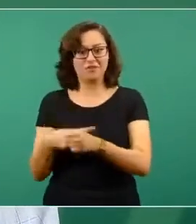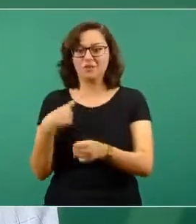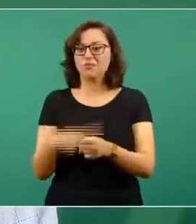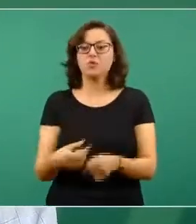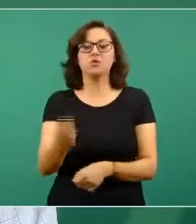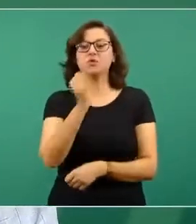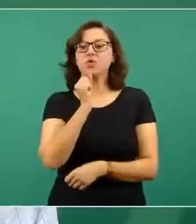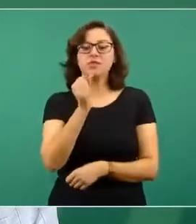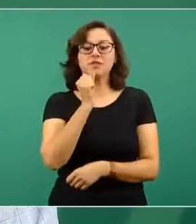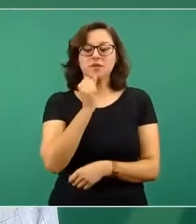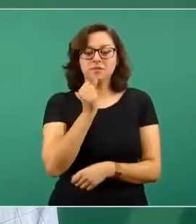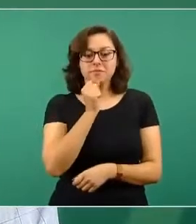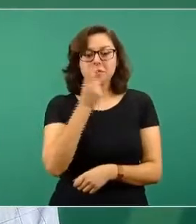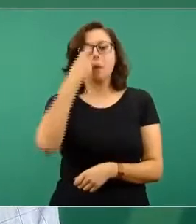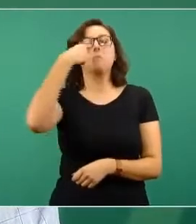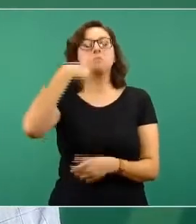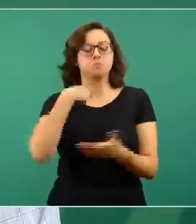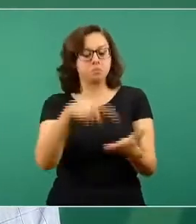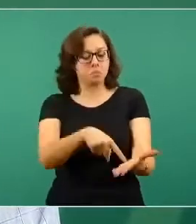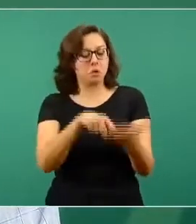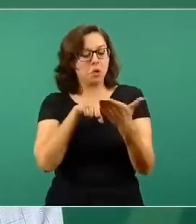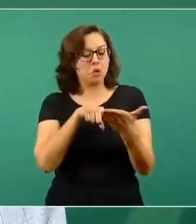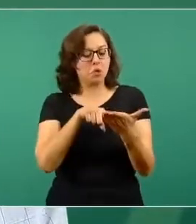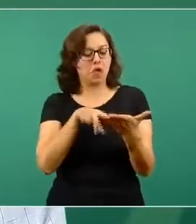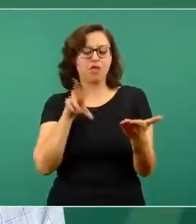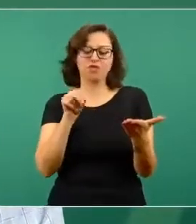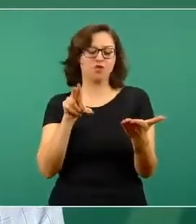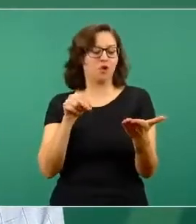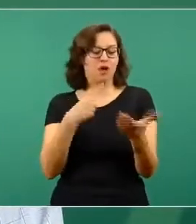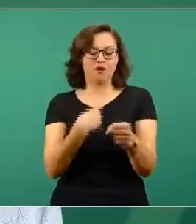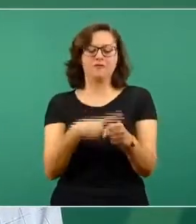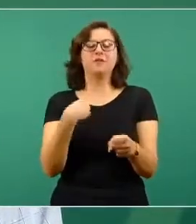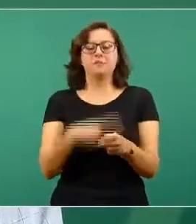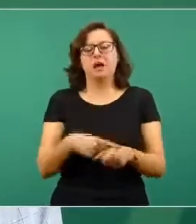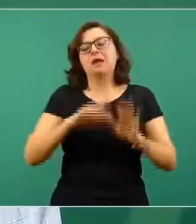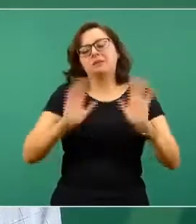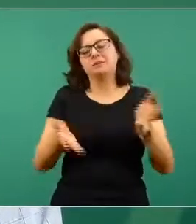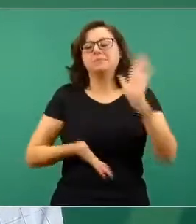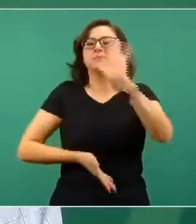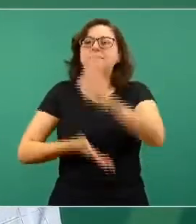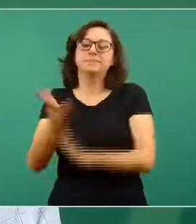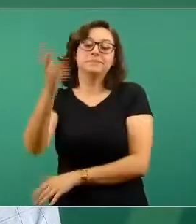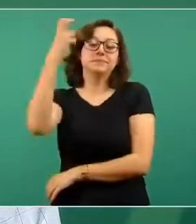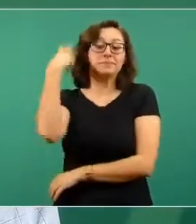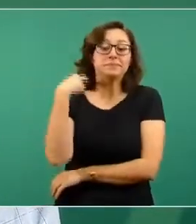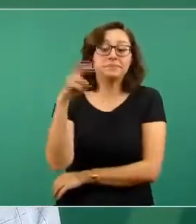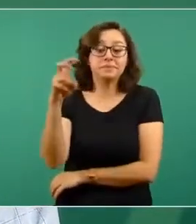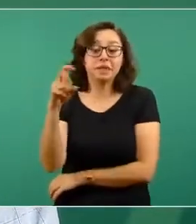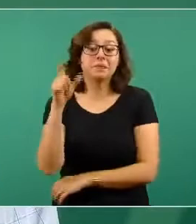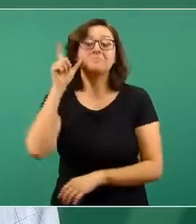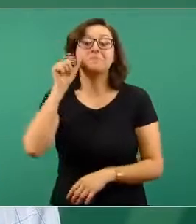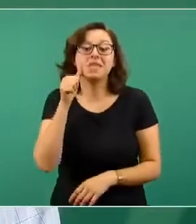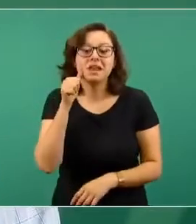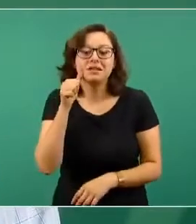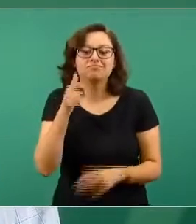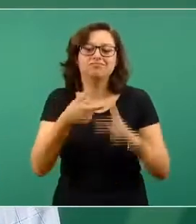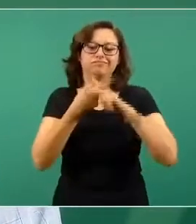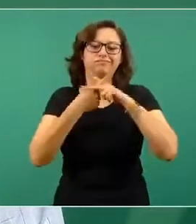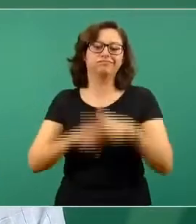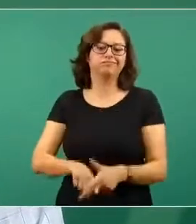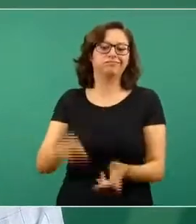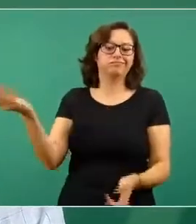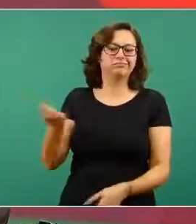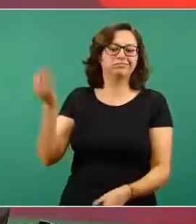virus y le da un resultado negativo cuando al día siguiente esa persona ya empieza a desarrollar signos y